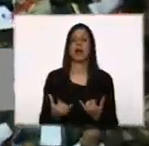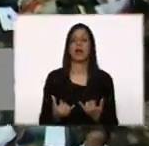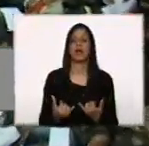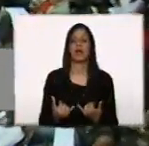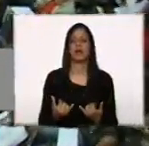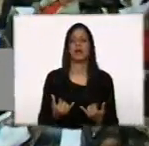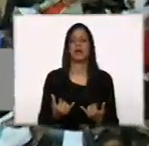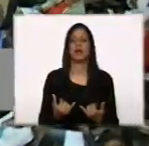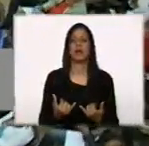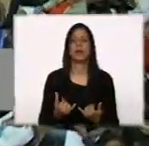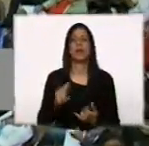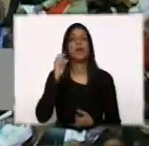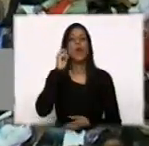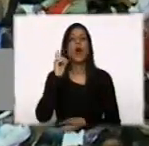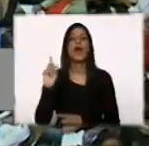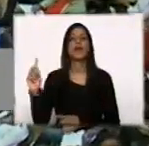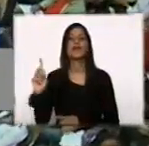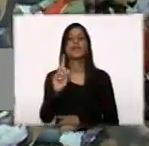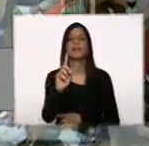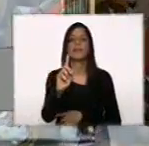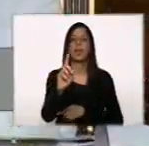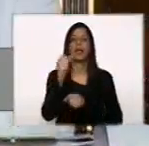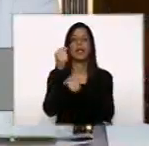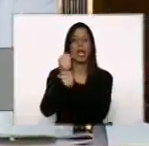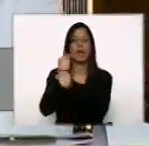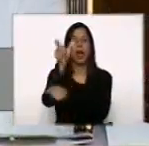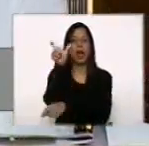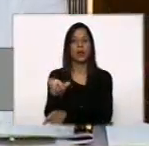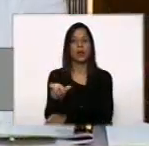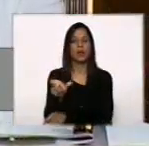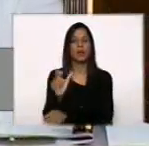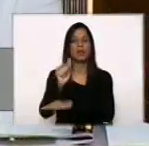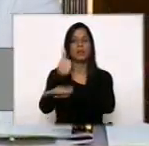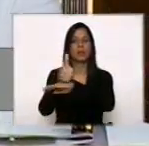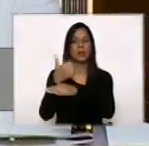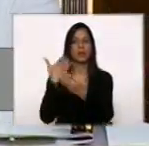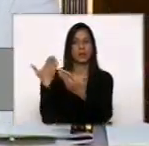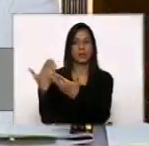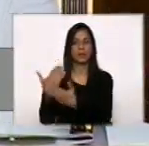constituyenta Diva Guzmán por el sector trabajadores.